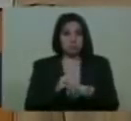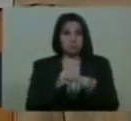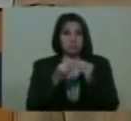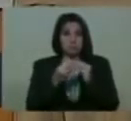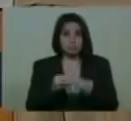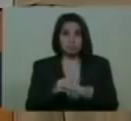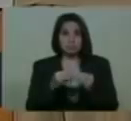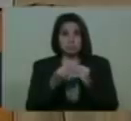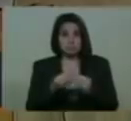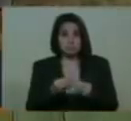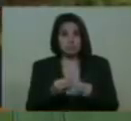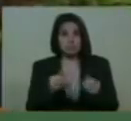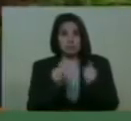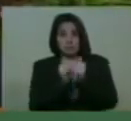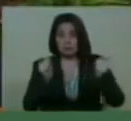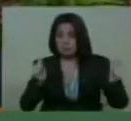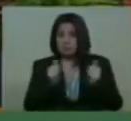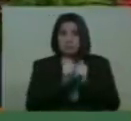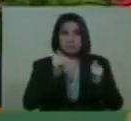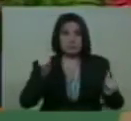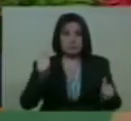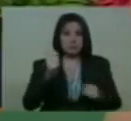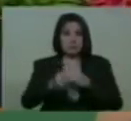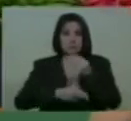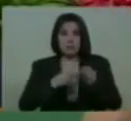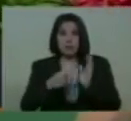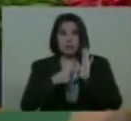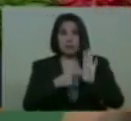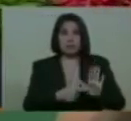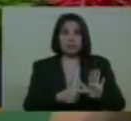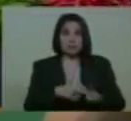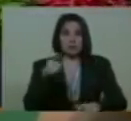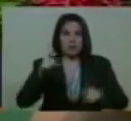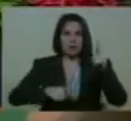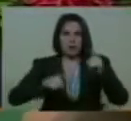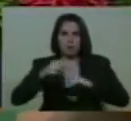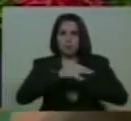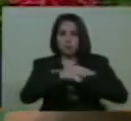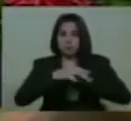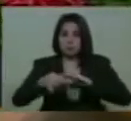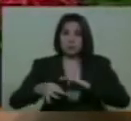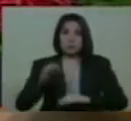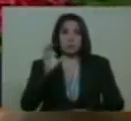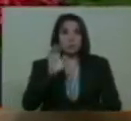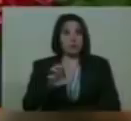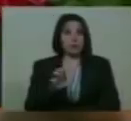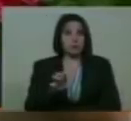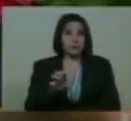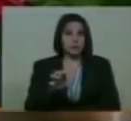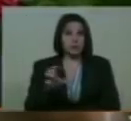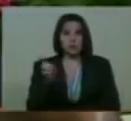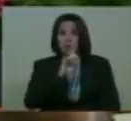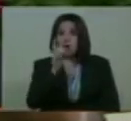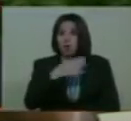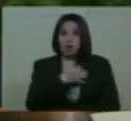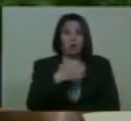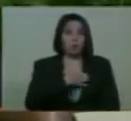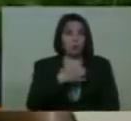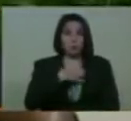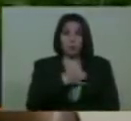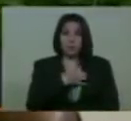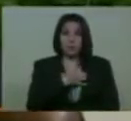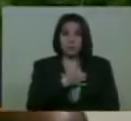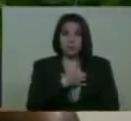dispersión y el divisionismo que se ha presentado en algunos municipios del país. No, no puede haber divisionismo, no puede